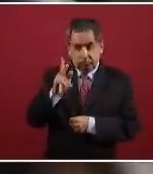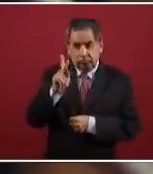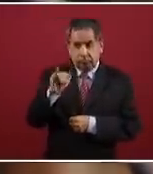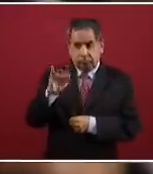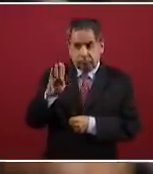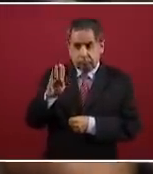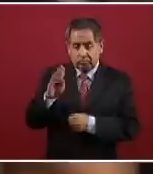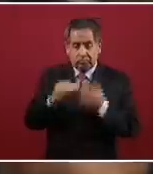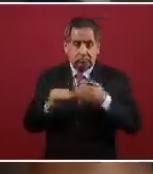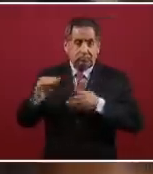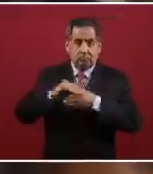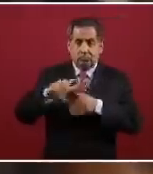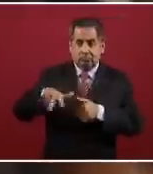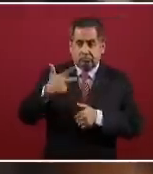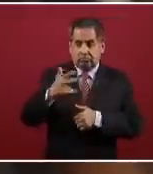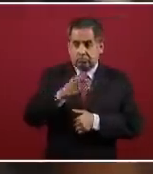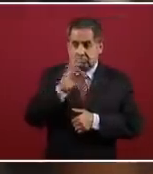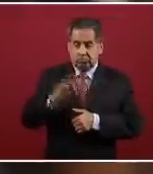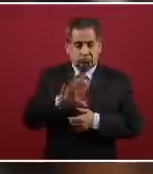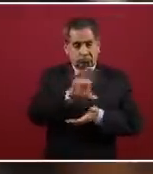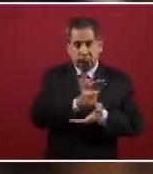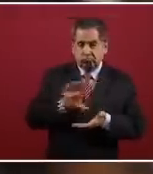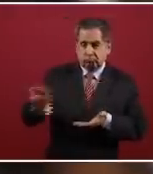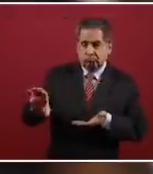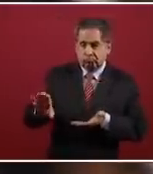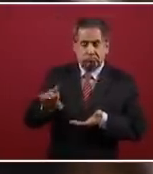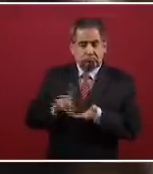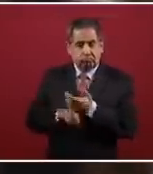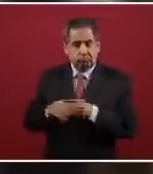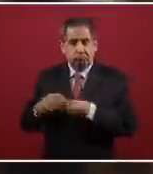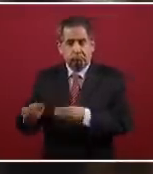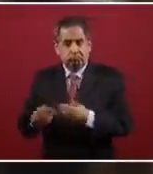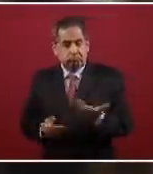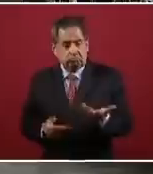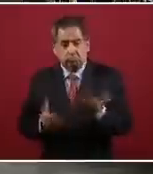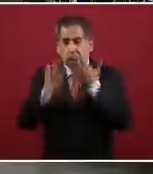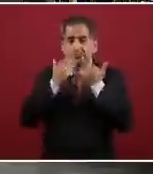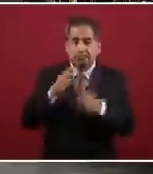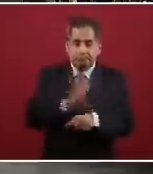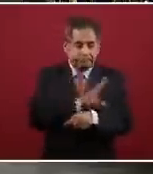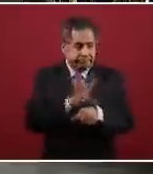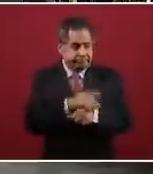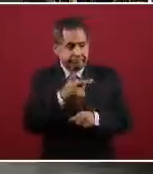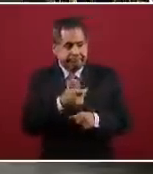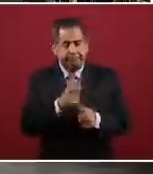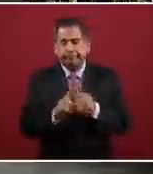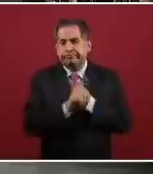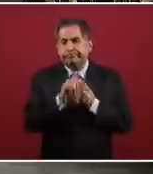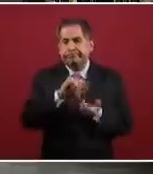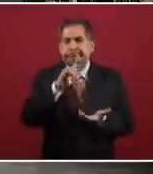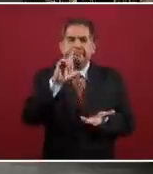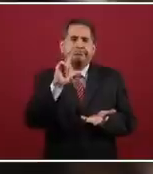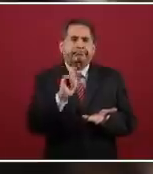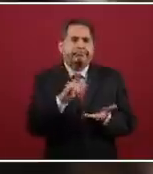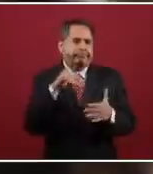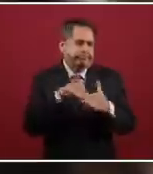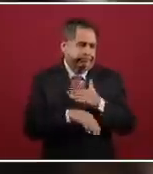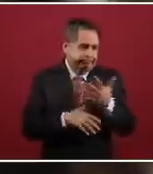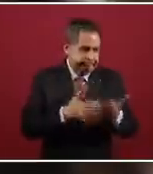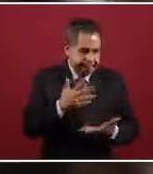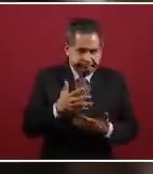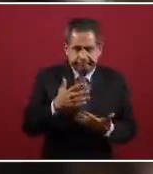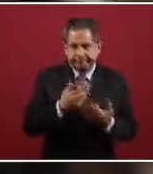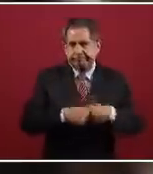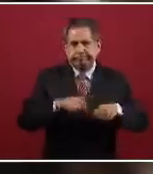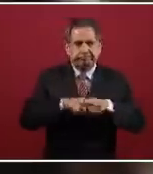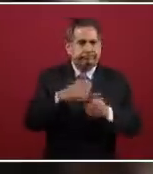Bruto, arriba del 13%, inclusive a dos dígitos, y que la falta de energía pues hace que la productividad empresarial,